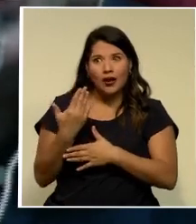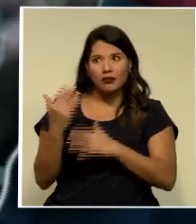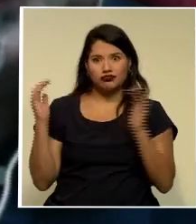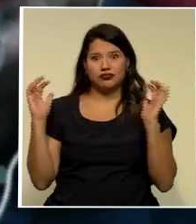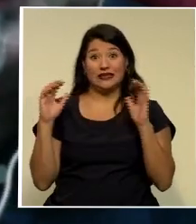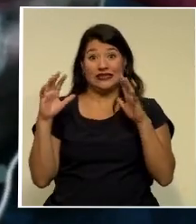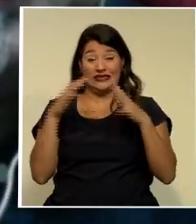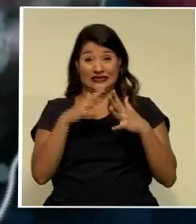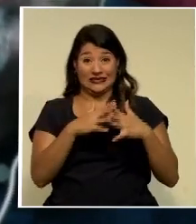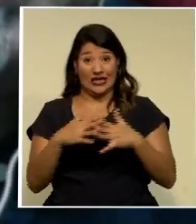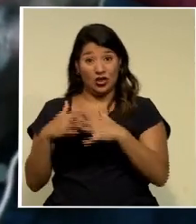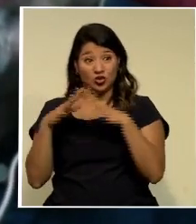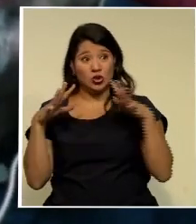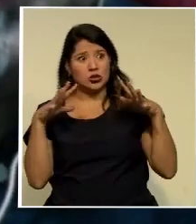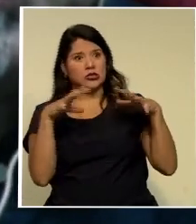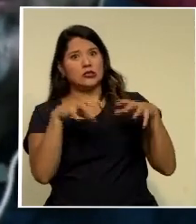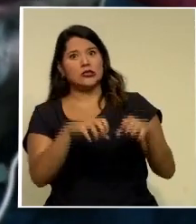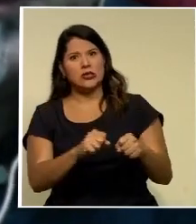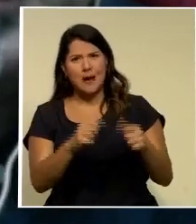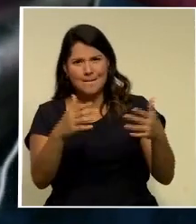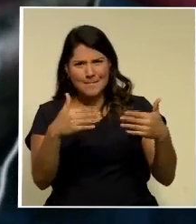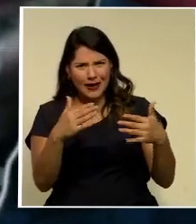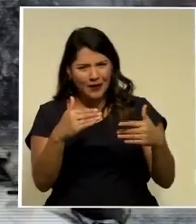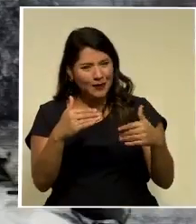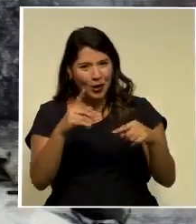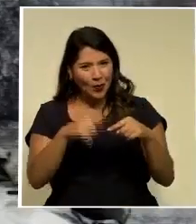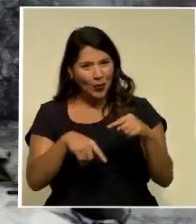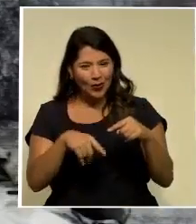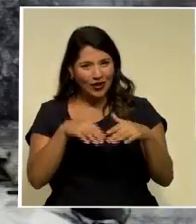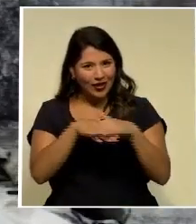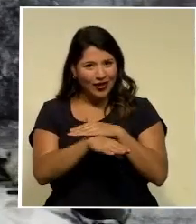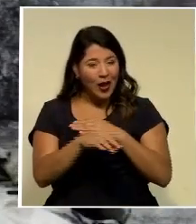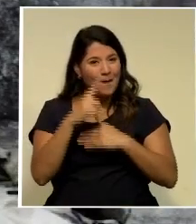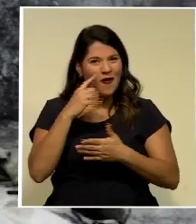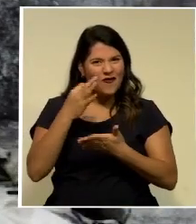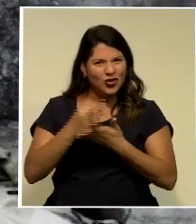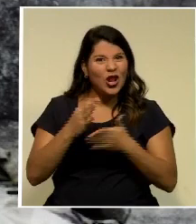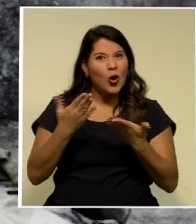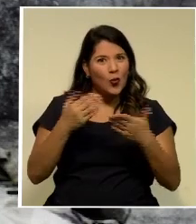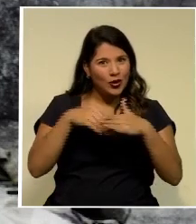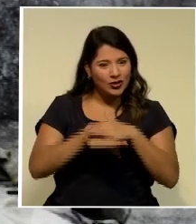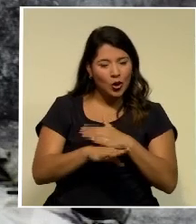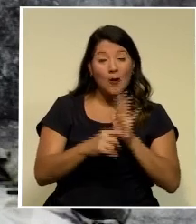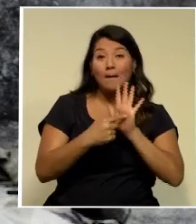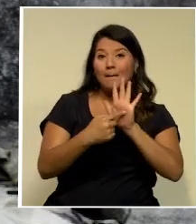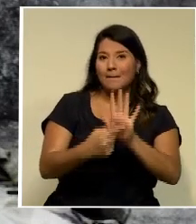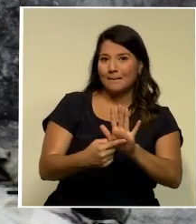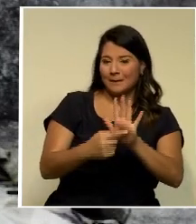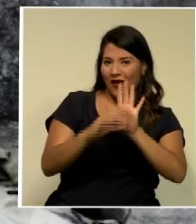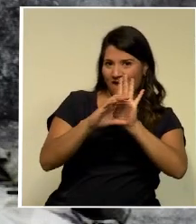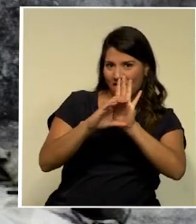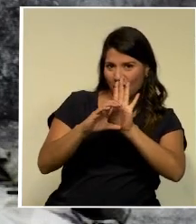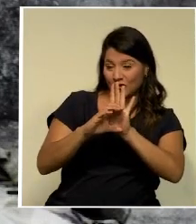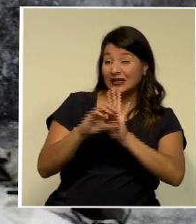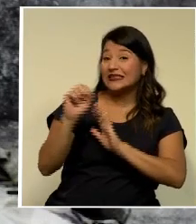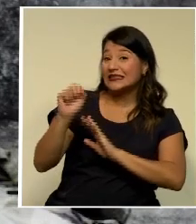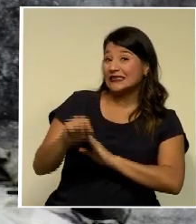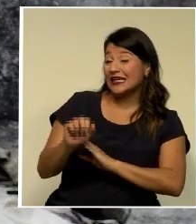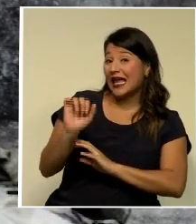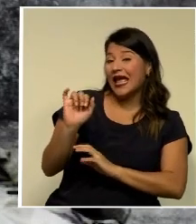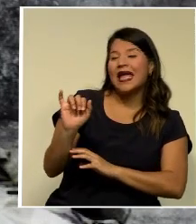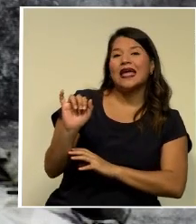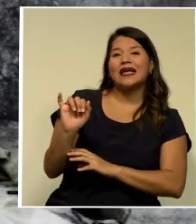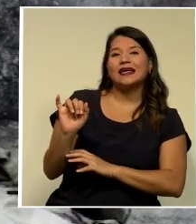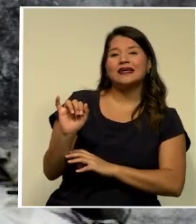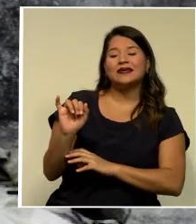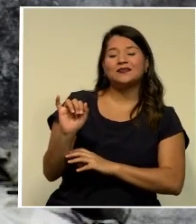Estados Unidos estaba invadiendo el país. Si vamos proyectando alguna de estas imágenes. Sí, bueno, lo